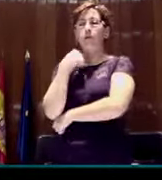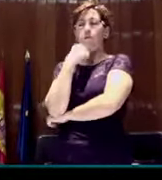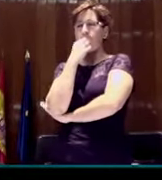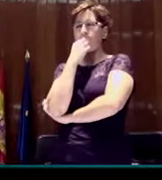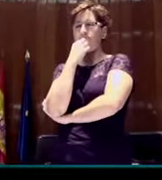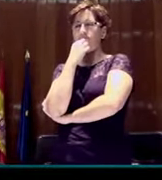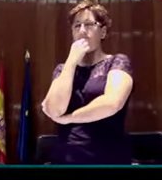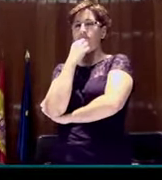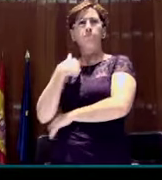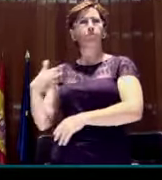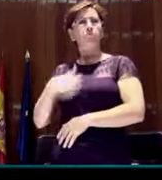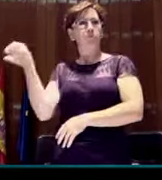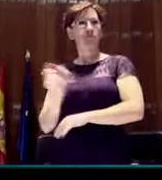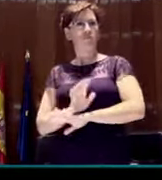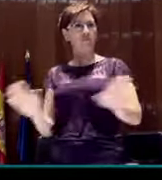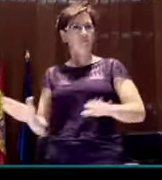quedé